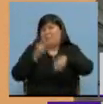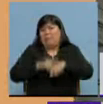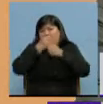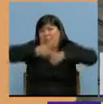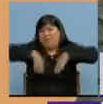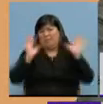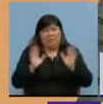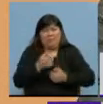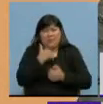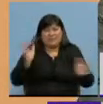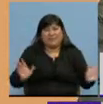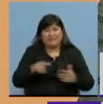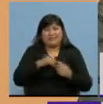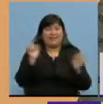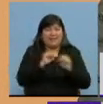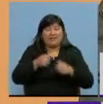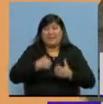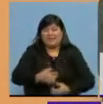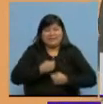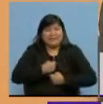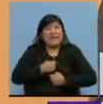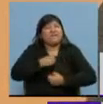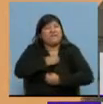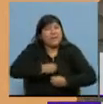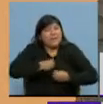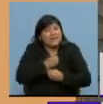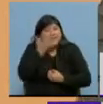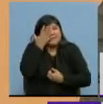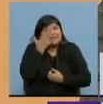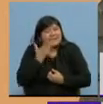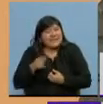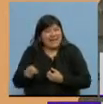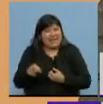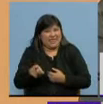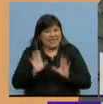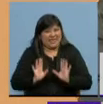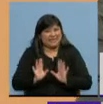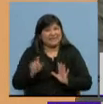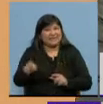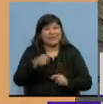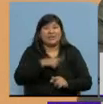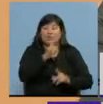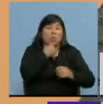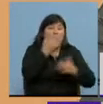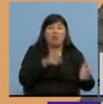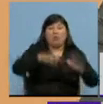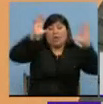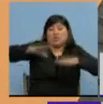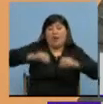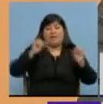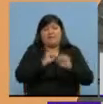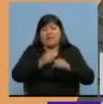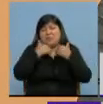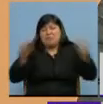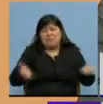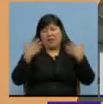Seguro, esa pasión que lleva adentro, que a veces no hace mirar para arriba, es solamente ir a ver, y no importa si hace frío, si llueve, o si hace calor. La verdad